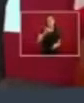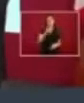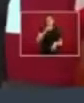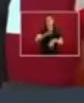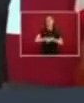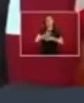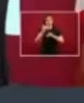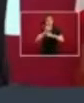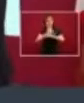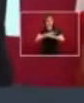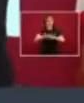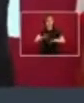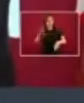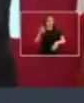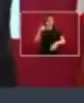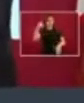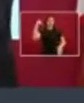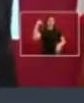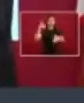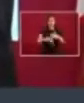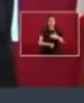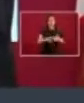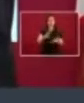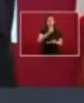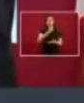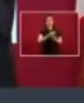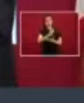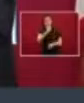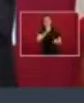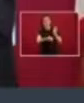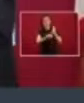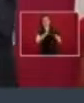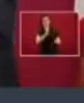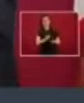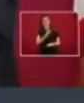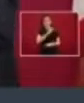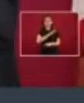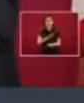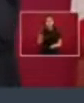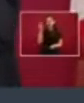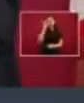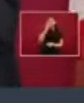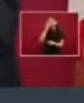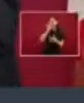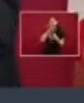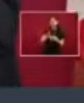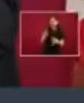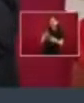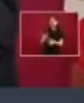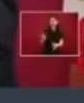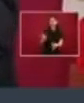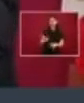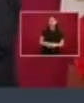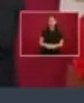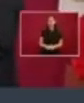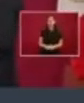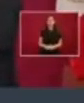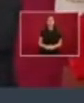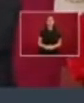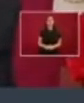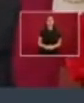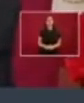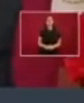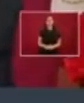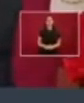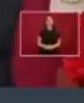casos de otros lugares. Pregunto, nos hemos alineado con la escala norteamericana, ¿no? O sea, es el movimiento que ha hecho Trump. ¿Tú lo viste movido un poco más,